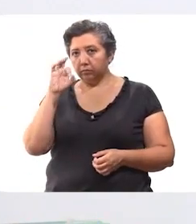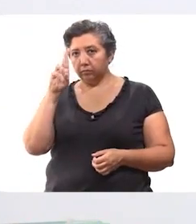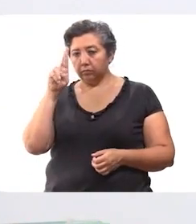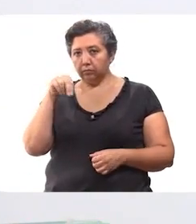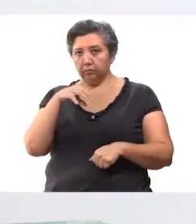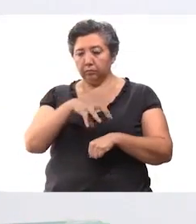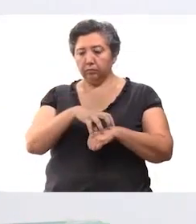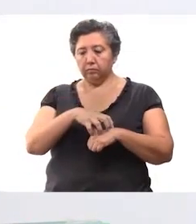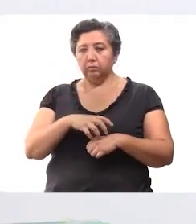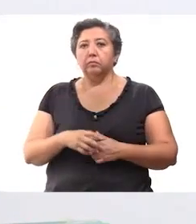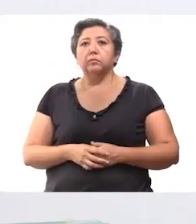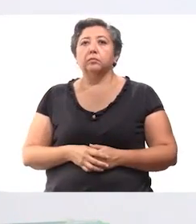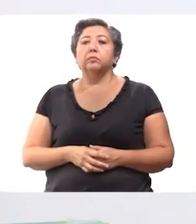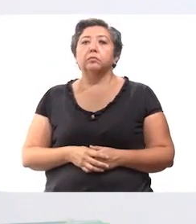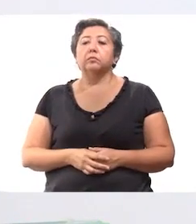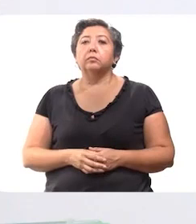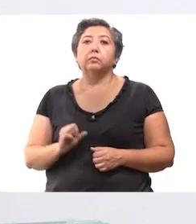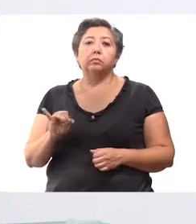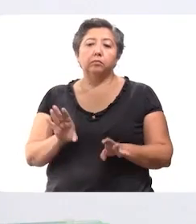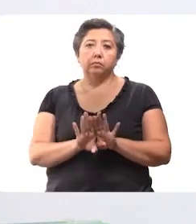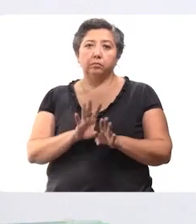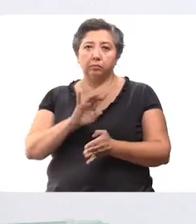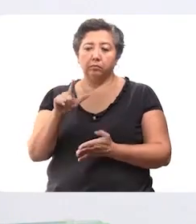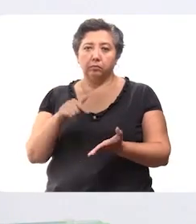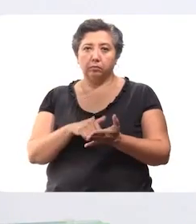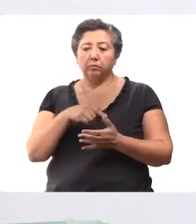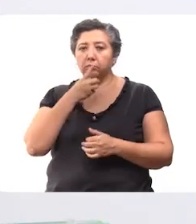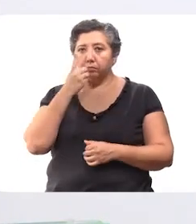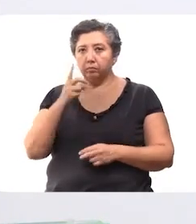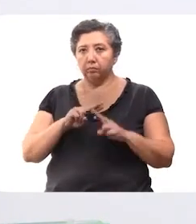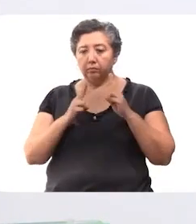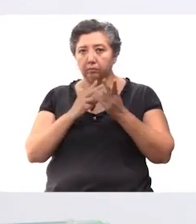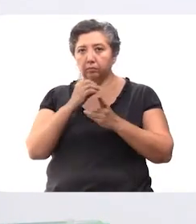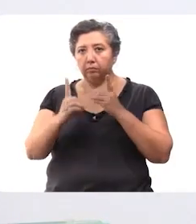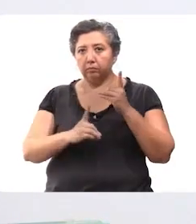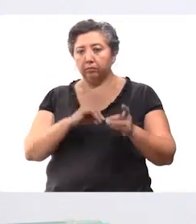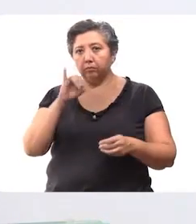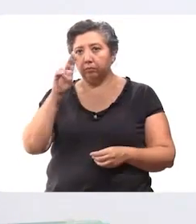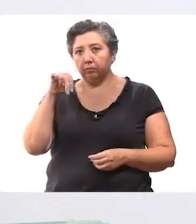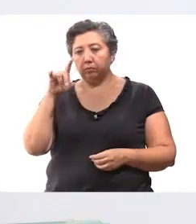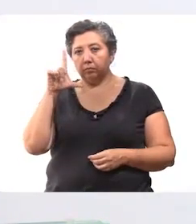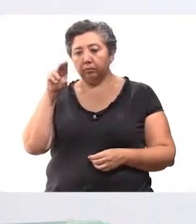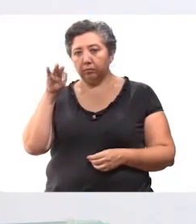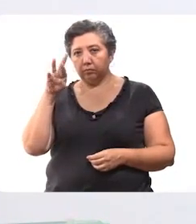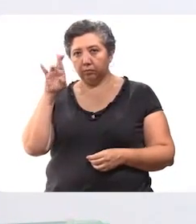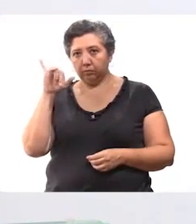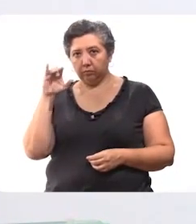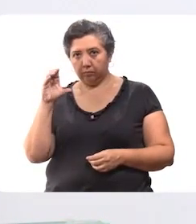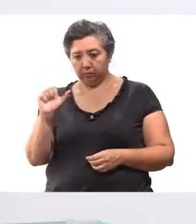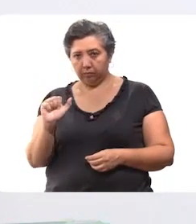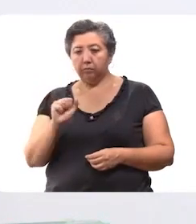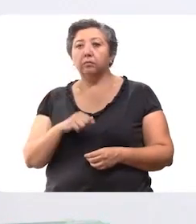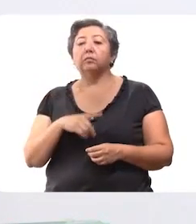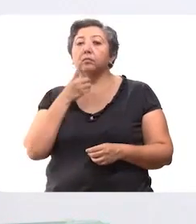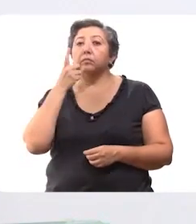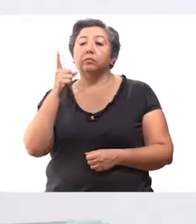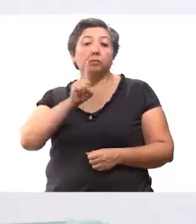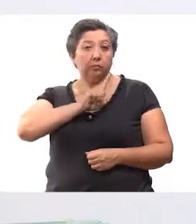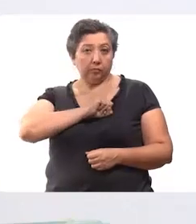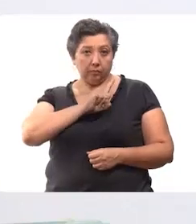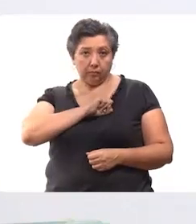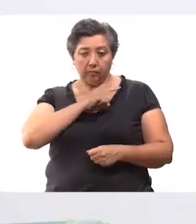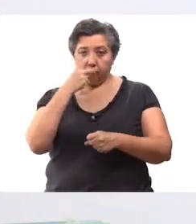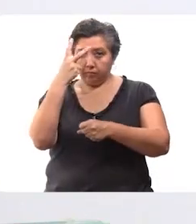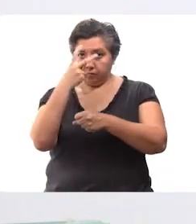Unidad Deportiva Cuculcán, así como en el módulo de vacunación de la Unidad Deportiva Inalámbrica. Se estarán aplicando